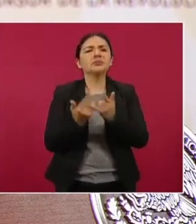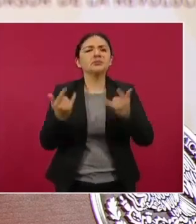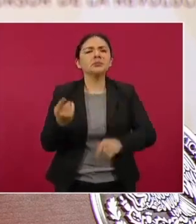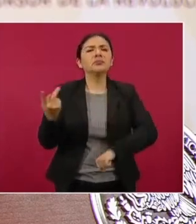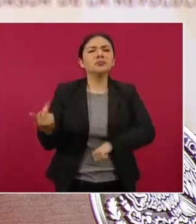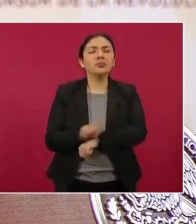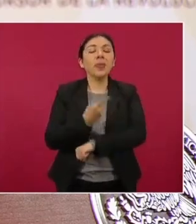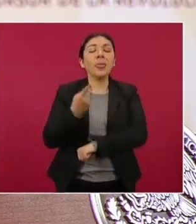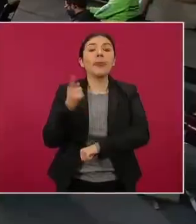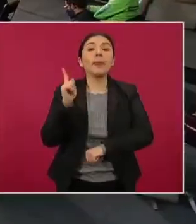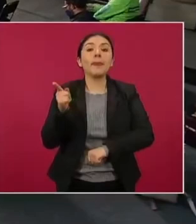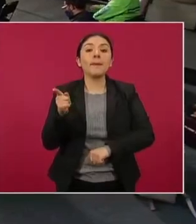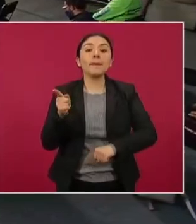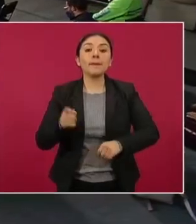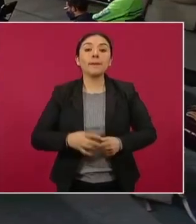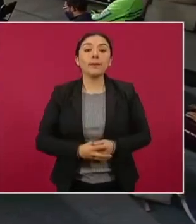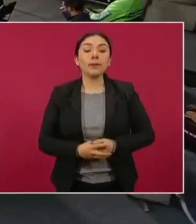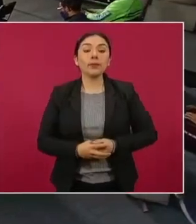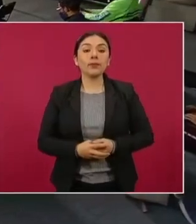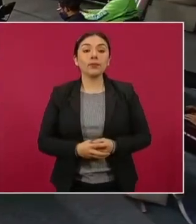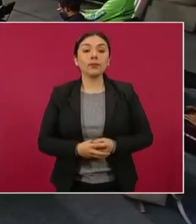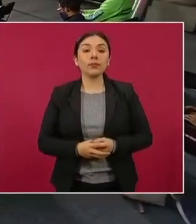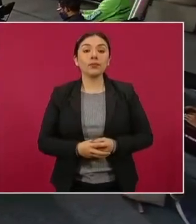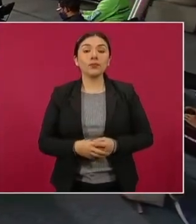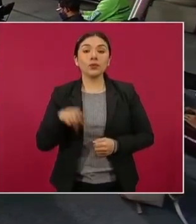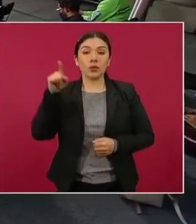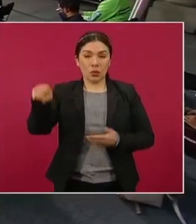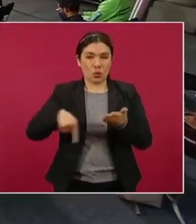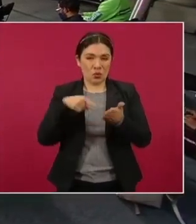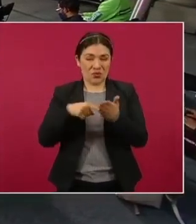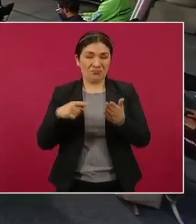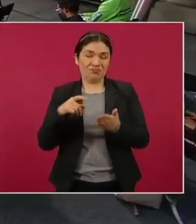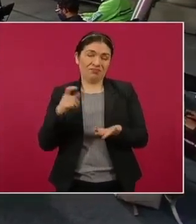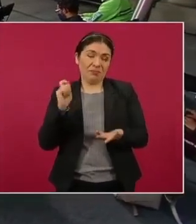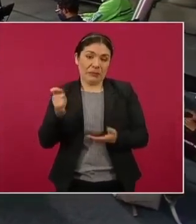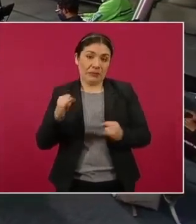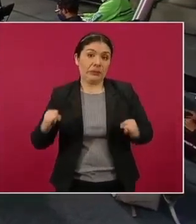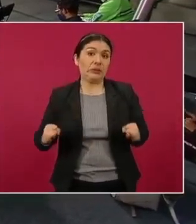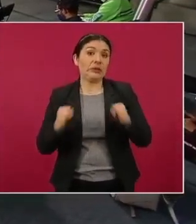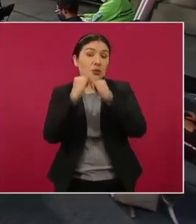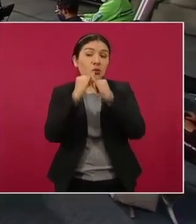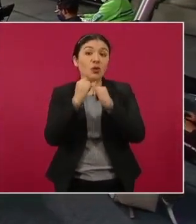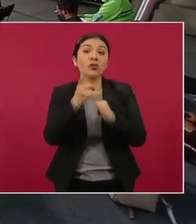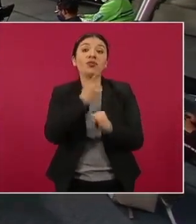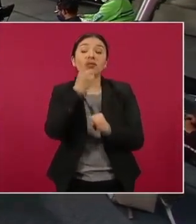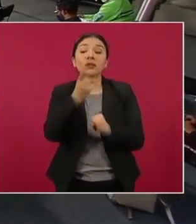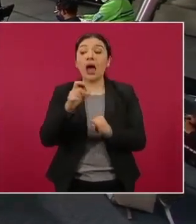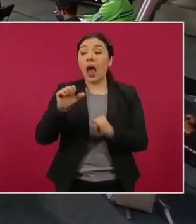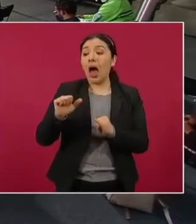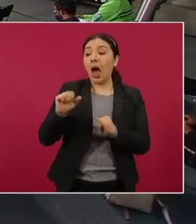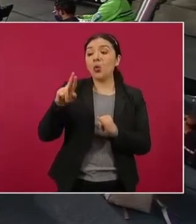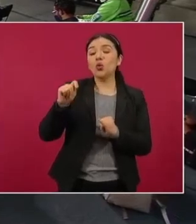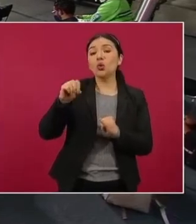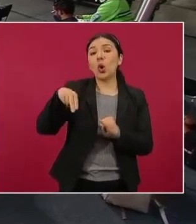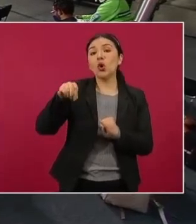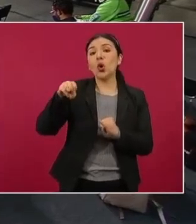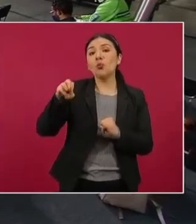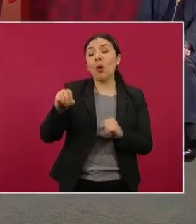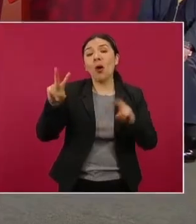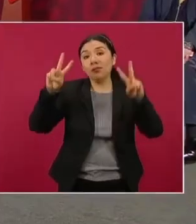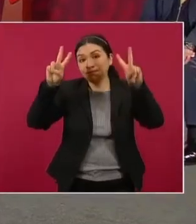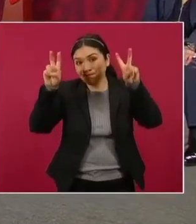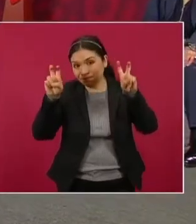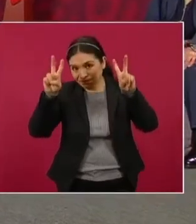de que ese instituto autónomo tres comillas porque son autónomos del